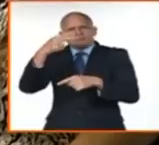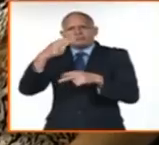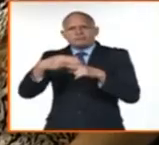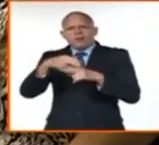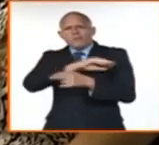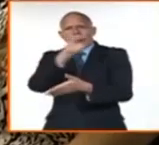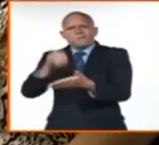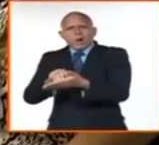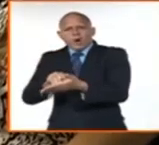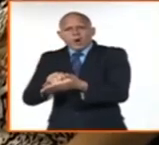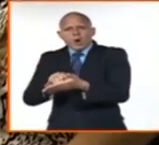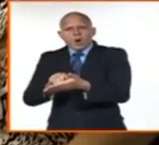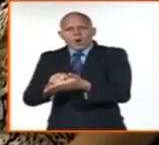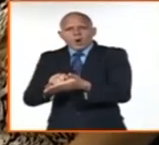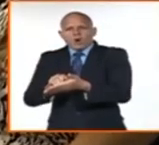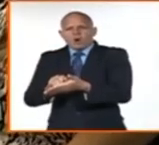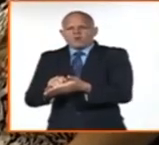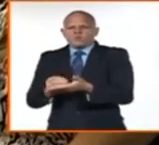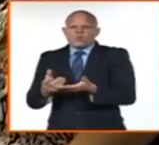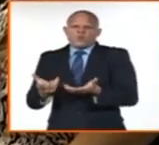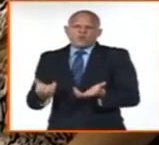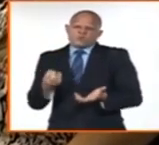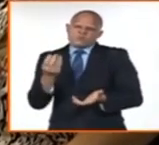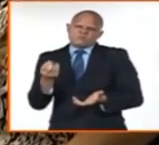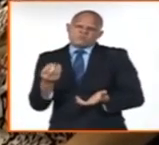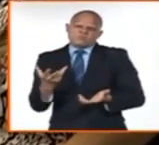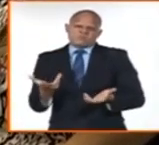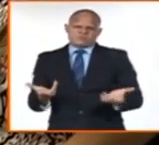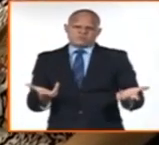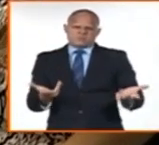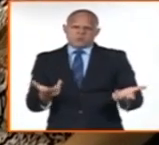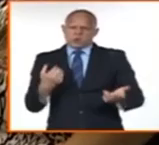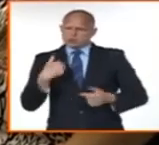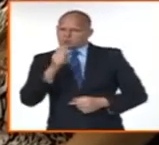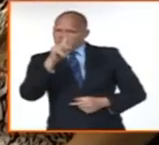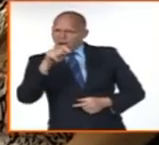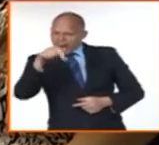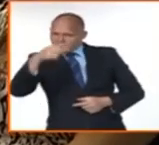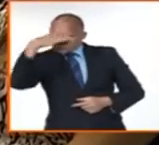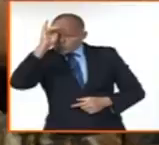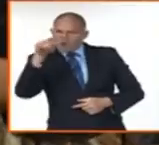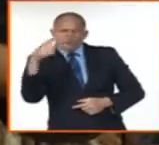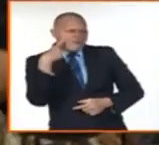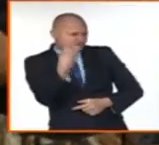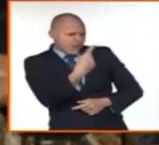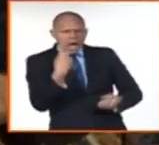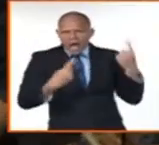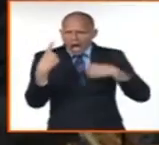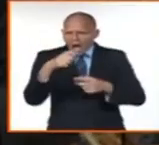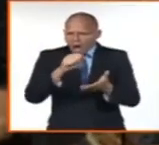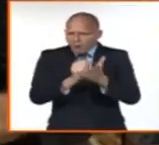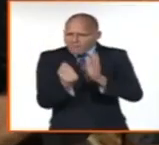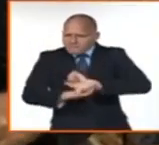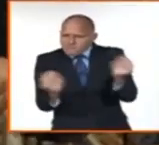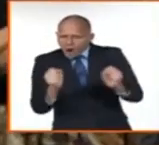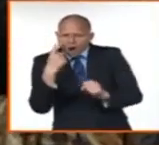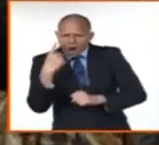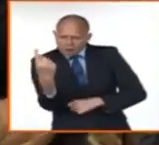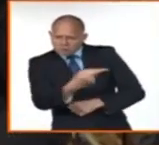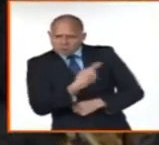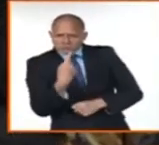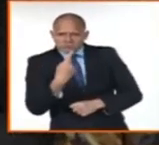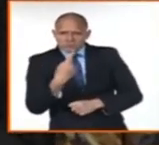Cuba, ¿no? Nosotros hemos sufrido el terrorismo. Nosotros tenemos más de 3.000 víctimas por terrorismo, por actos terroristas directos del gobierno de los Estados